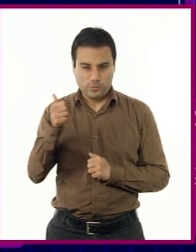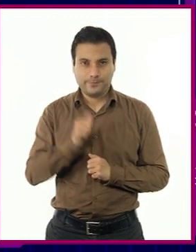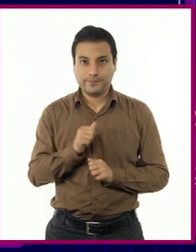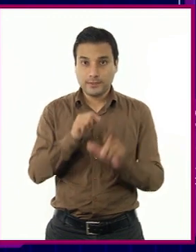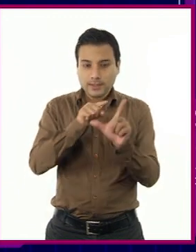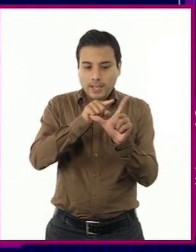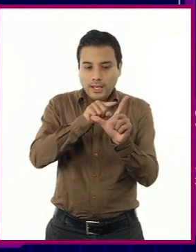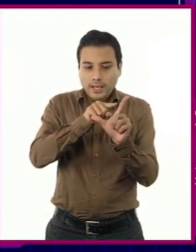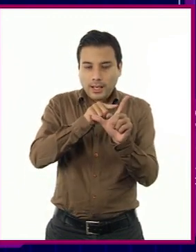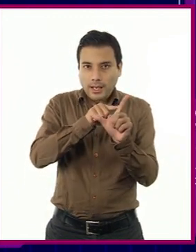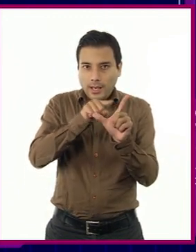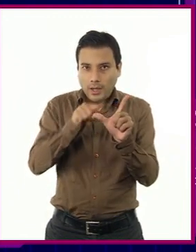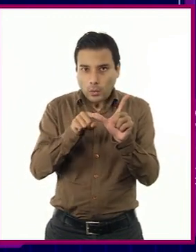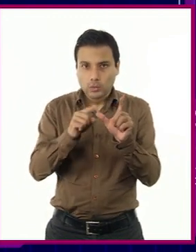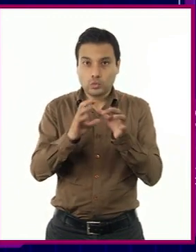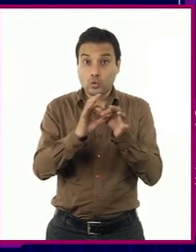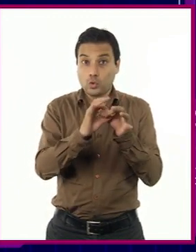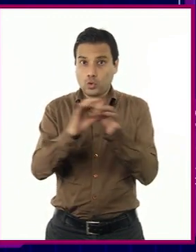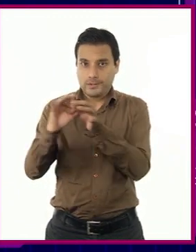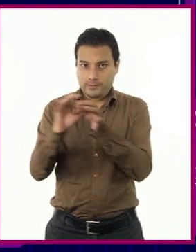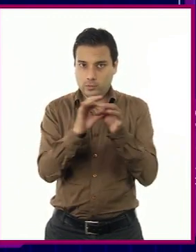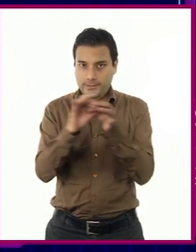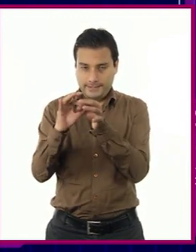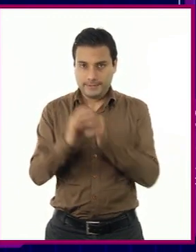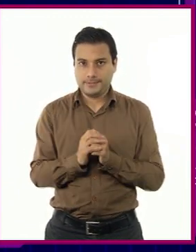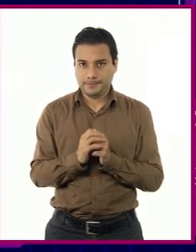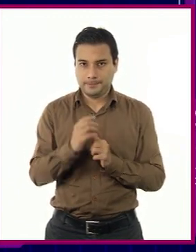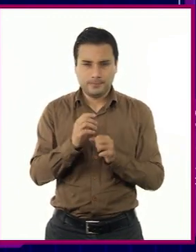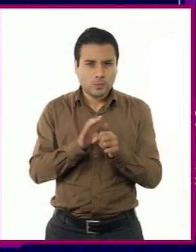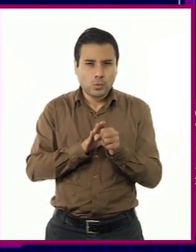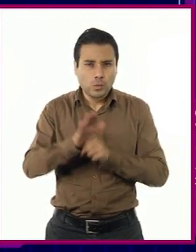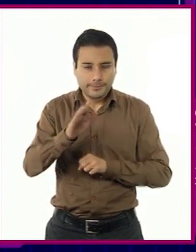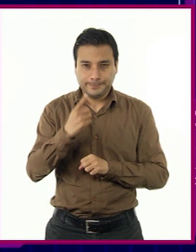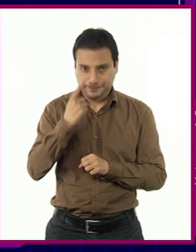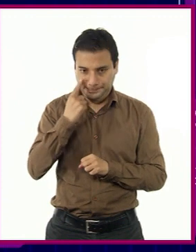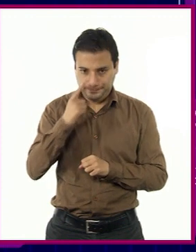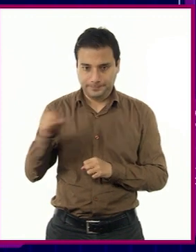Ángulos correspondientes. Ángulo A es igual al